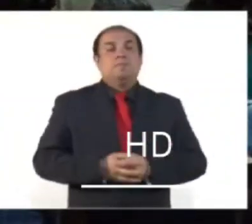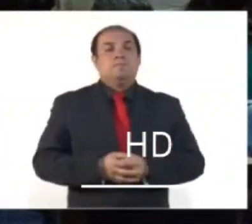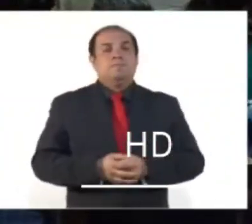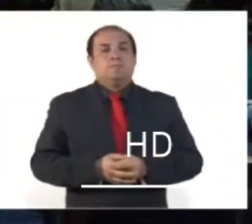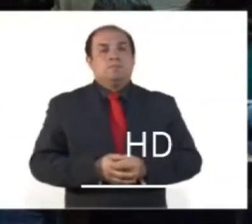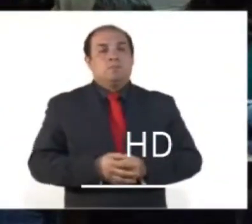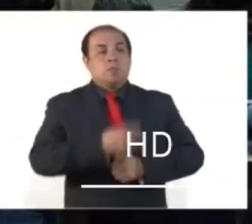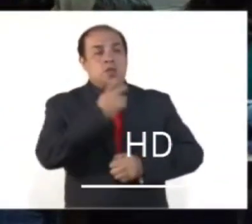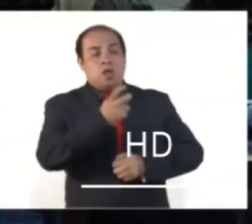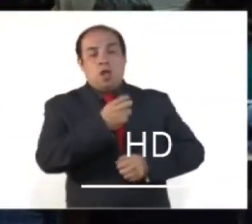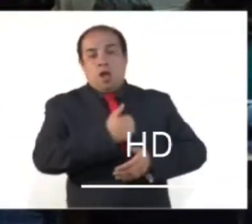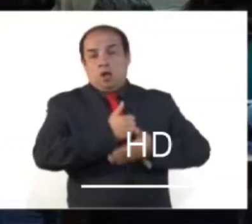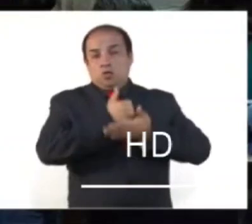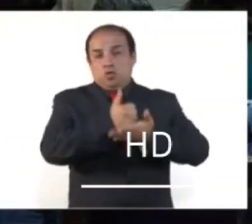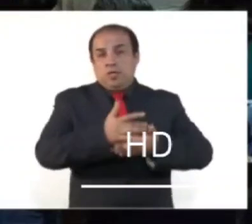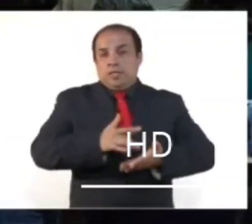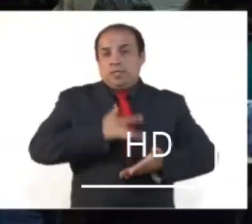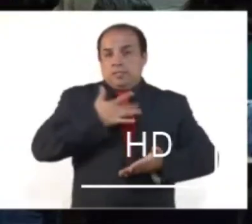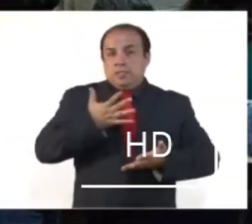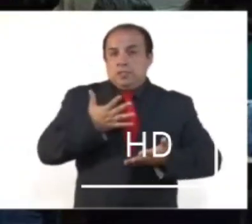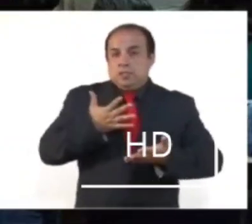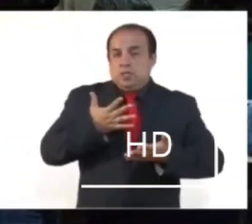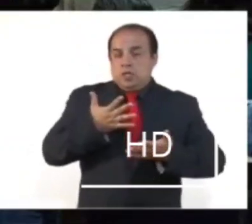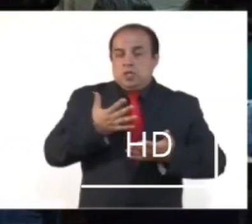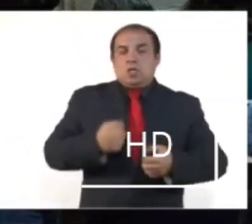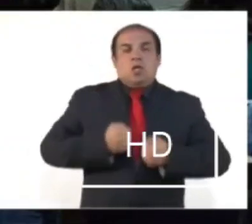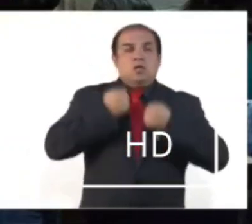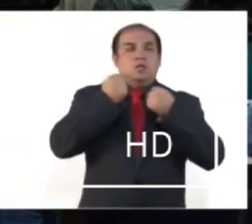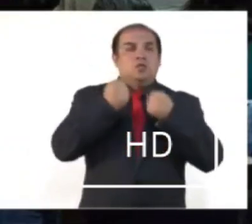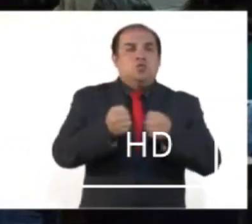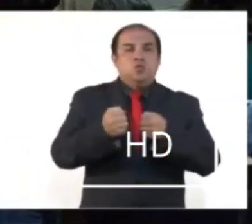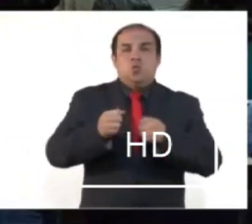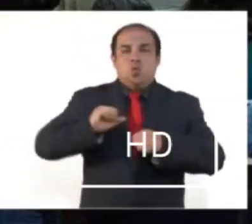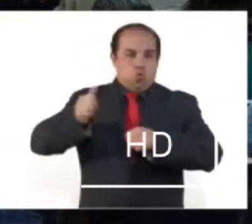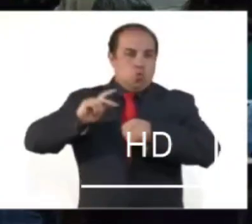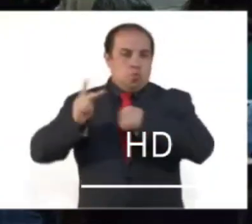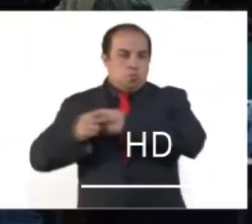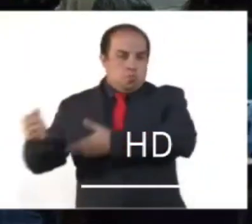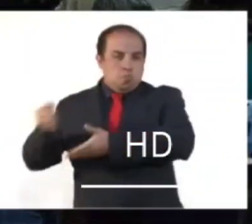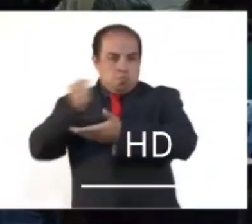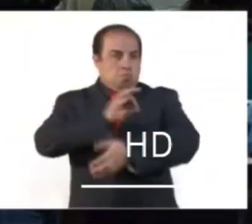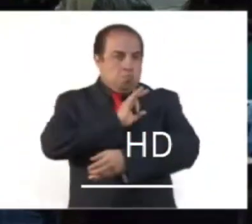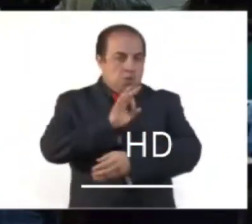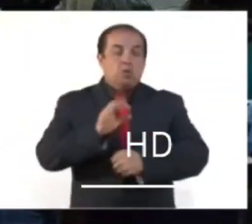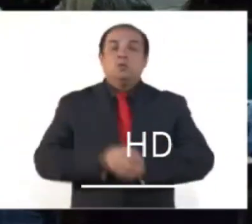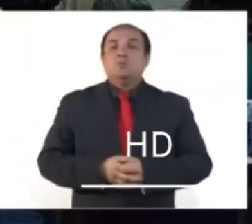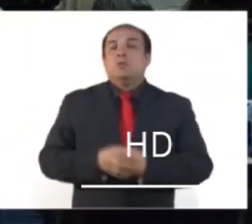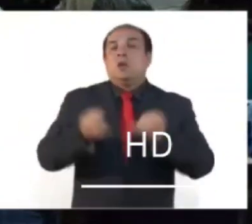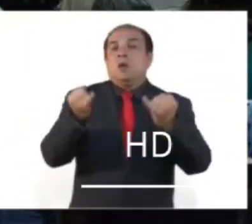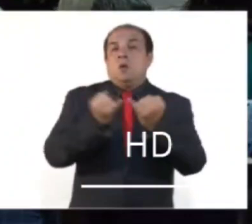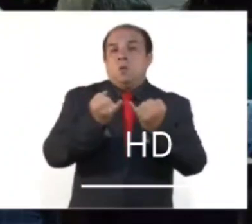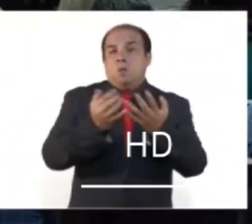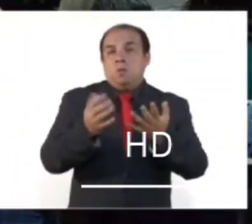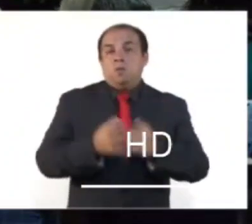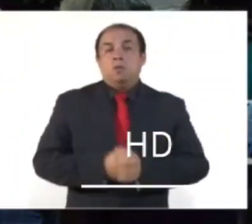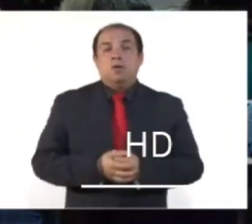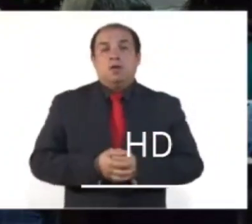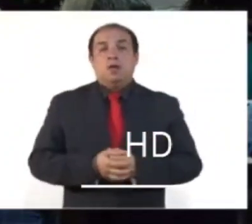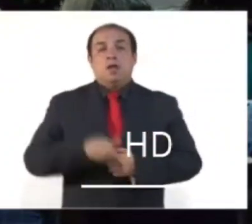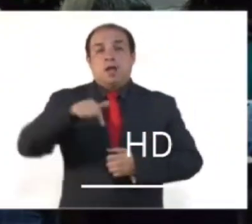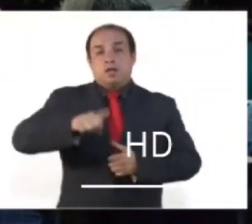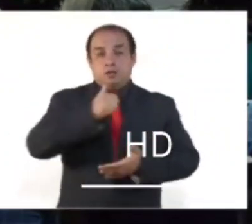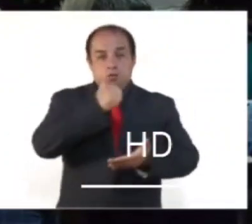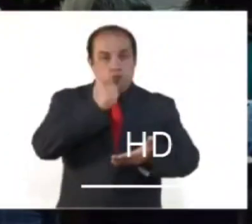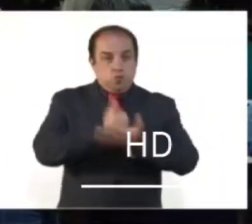a generar un ambiente favorable para la inversión. De igual manera, tenemos una